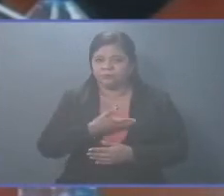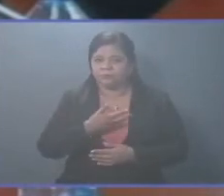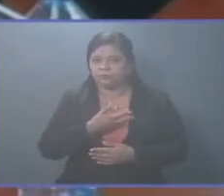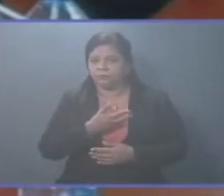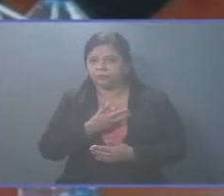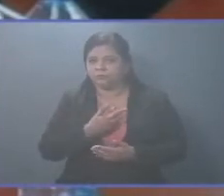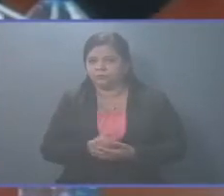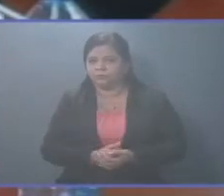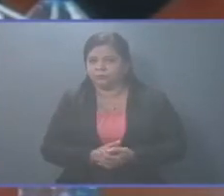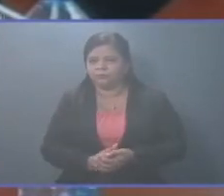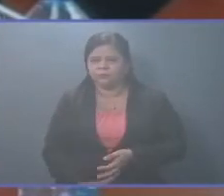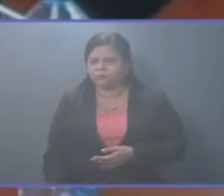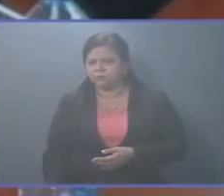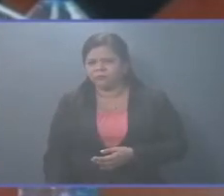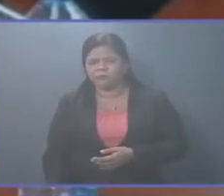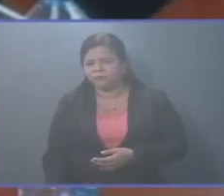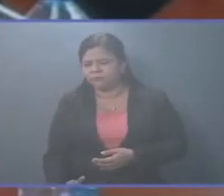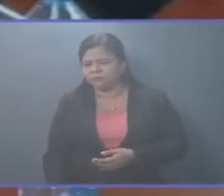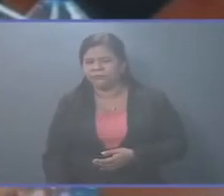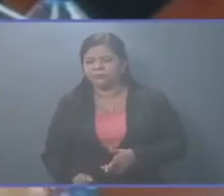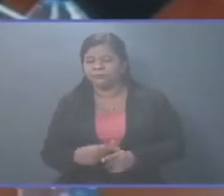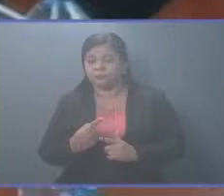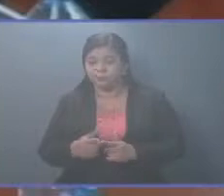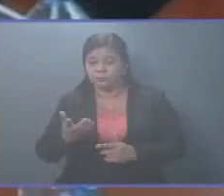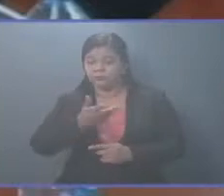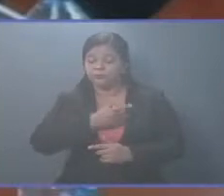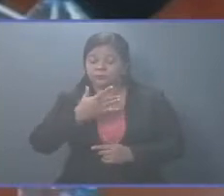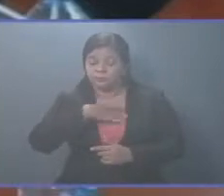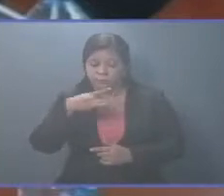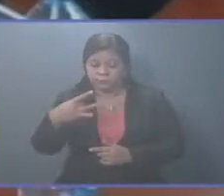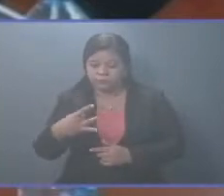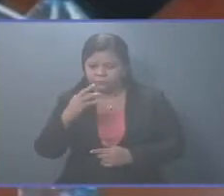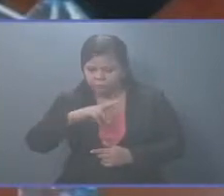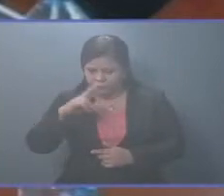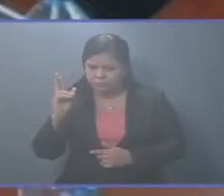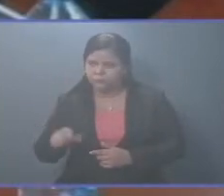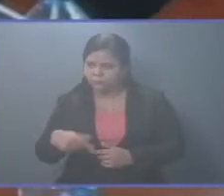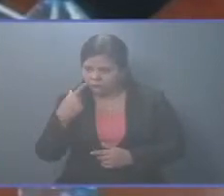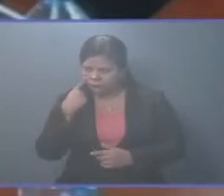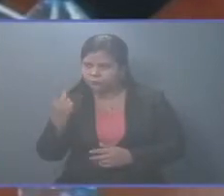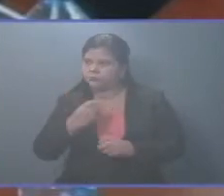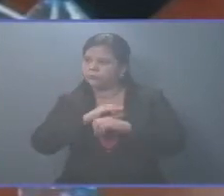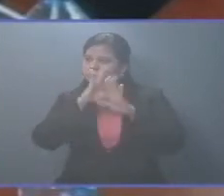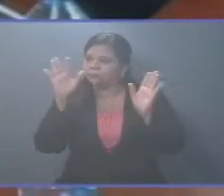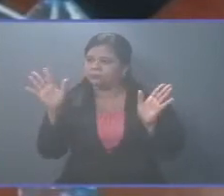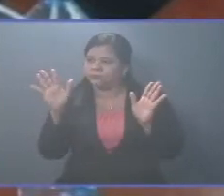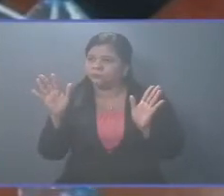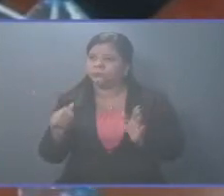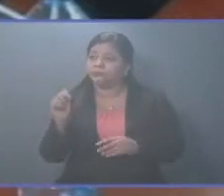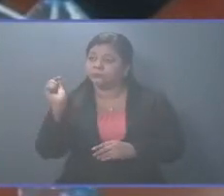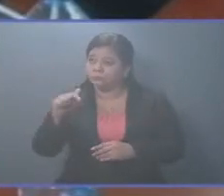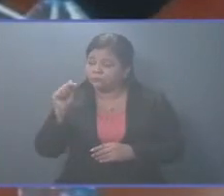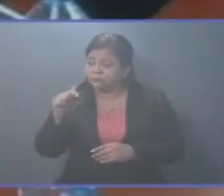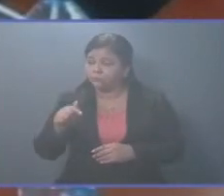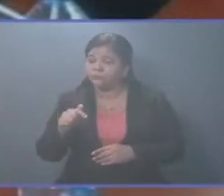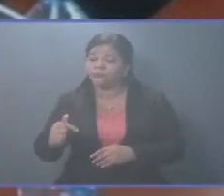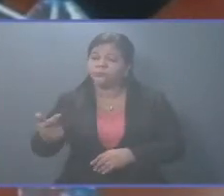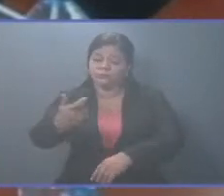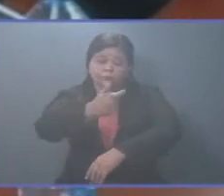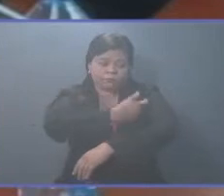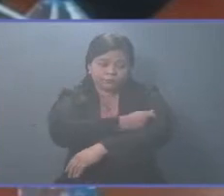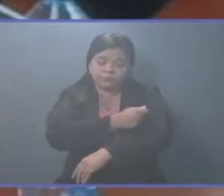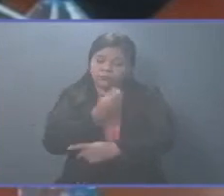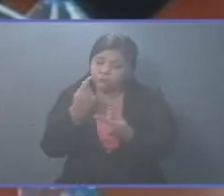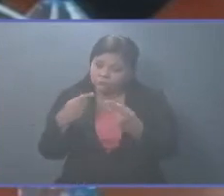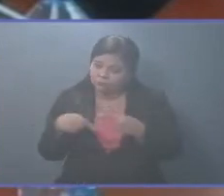porque me gusta que la realidad se vea con los pies en la tierra, ¿ya? Estas vacunas están